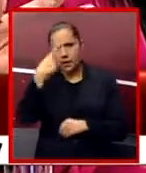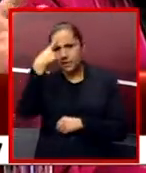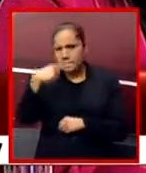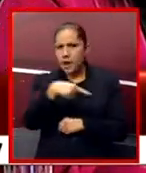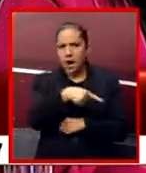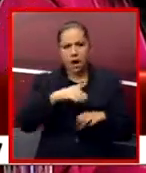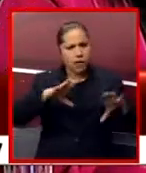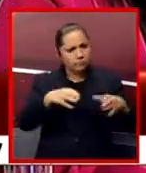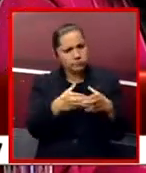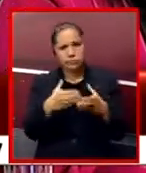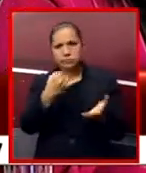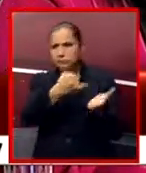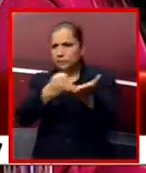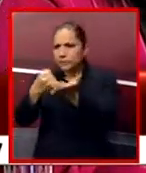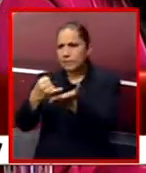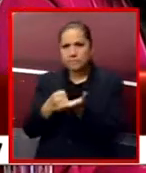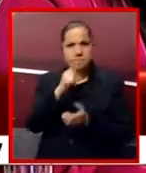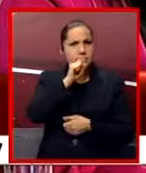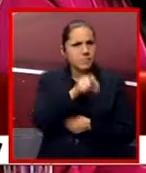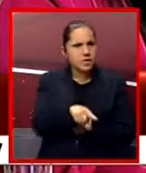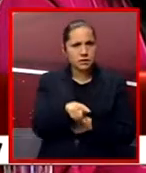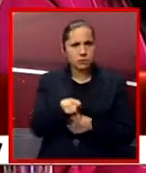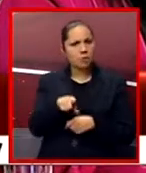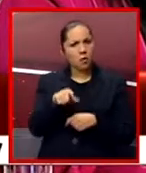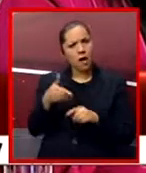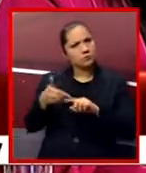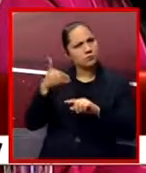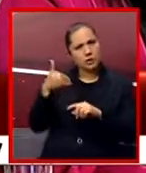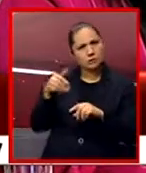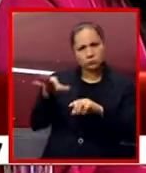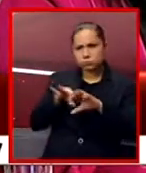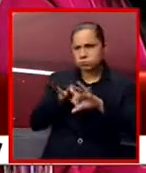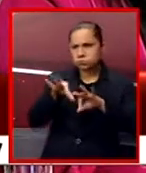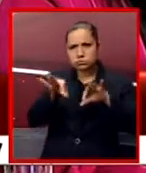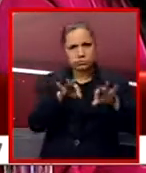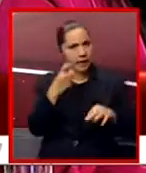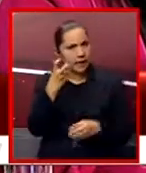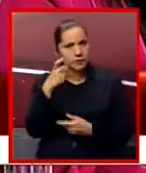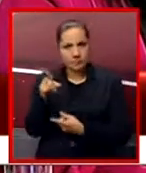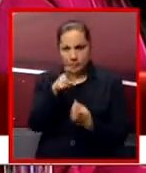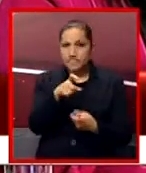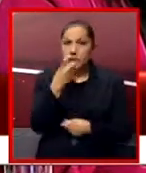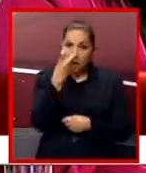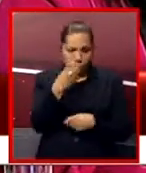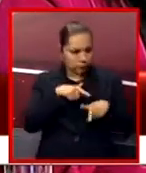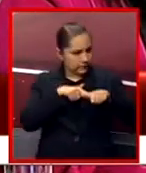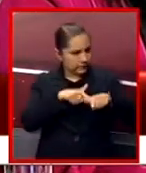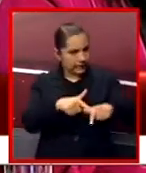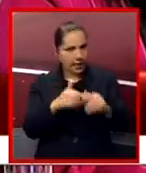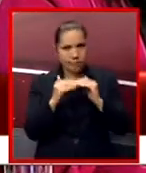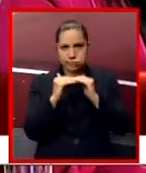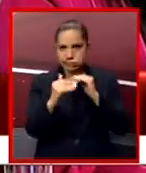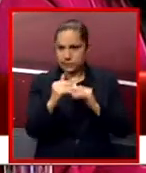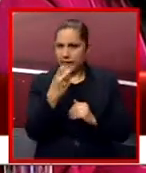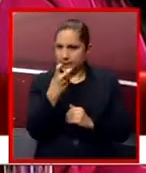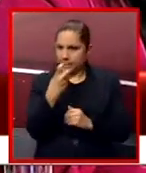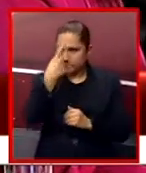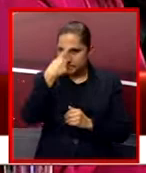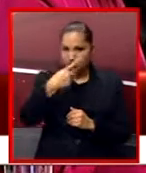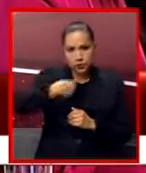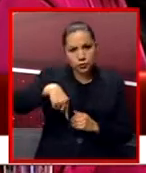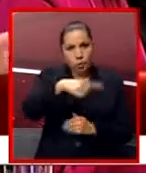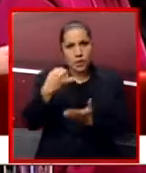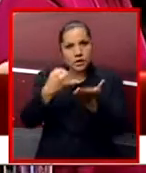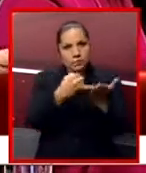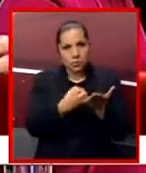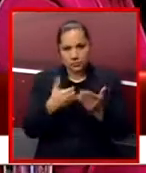para aumentar la recaudación. Entonces, en ese sentido, se cuida y se mantiene el acuerdo de certidumbre tributaria.